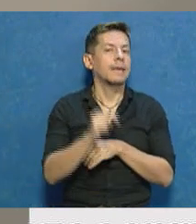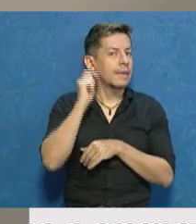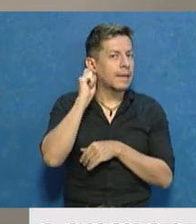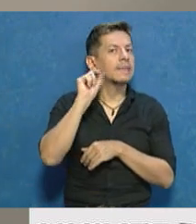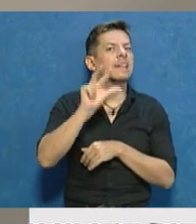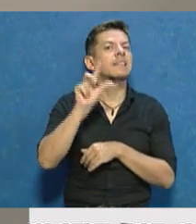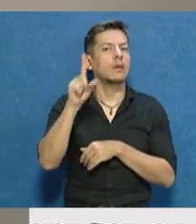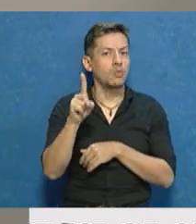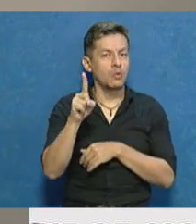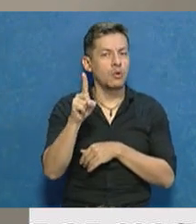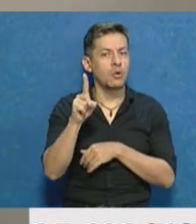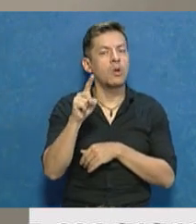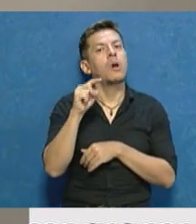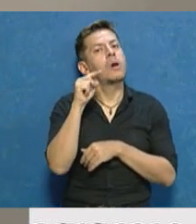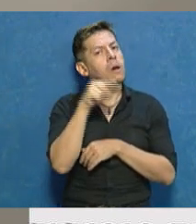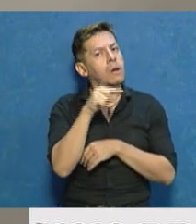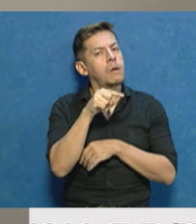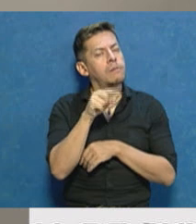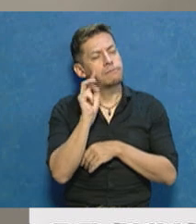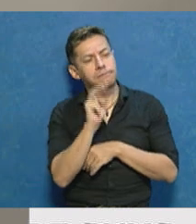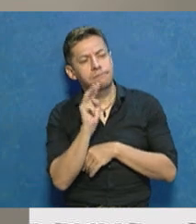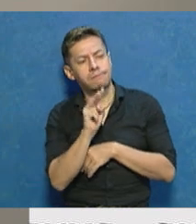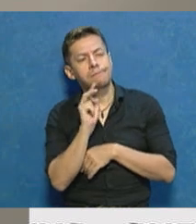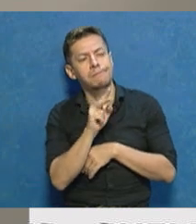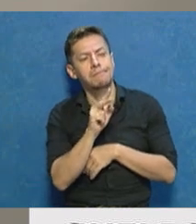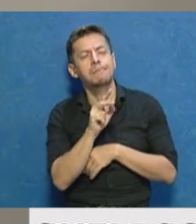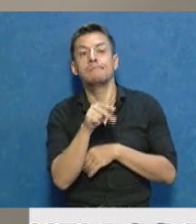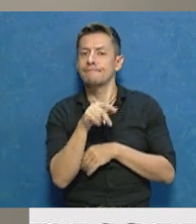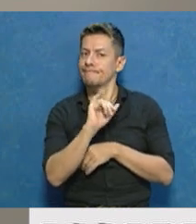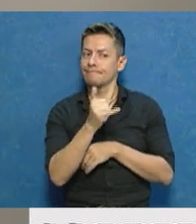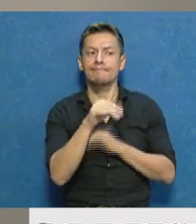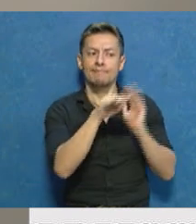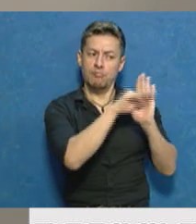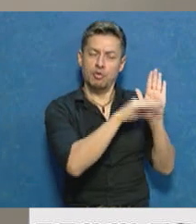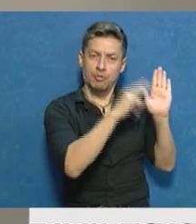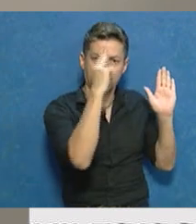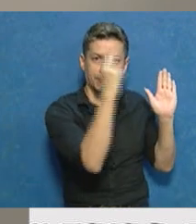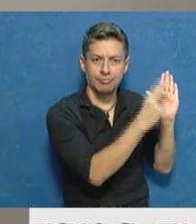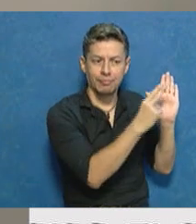reunía características para ingresar en protocolos por síntomas